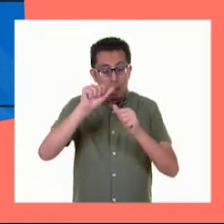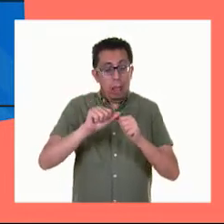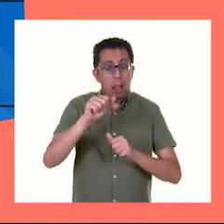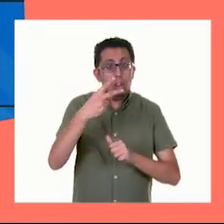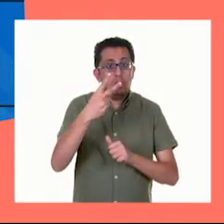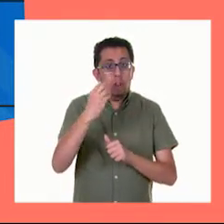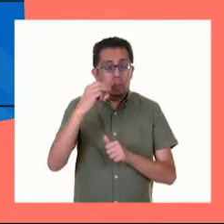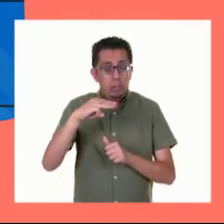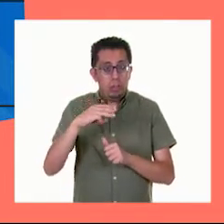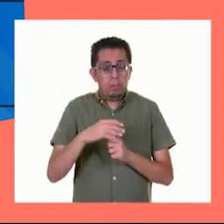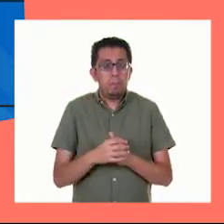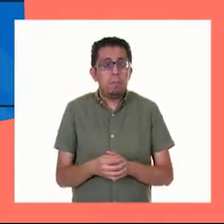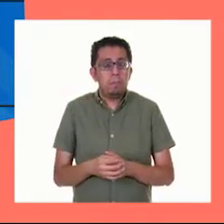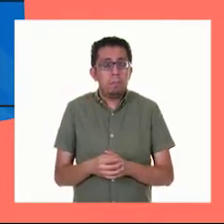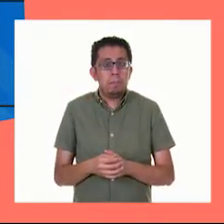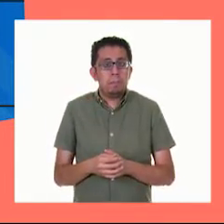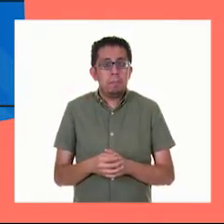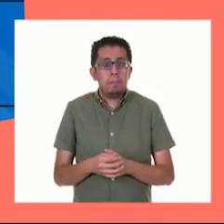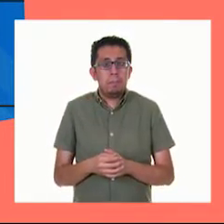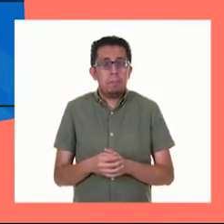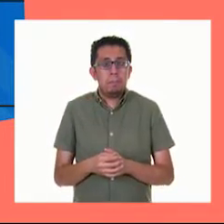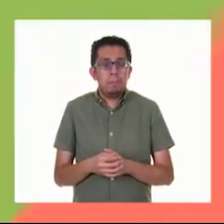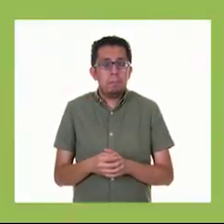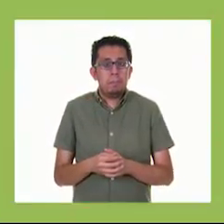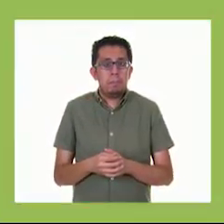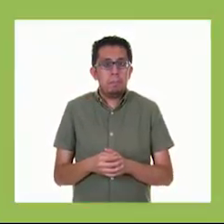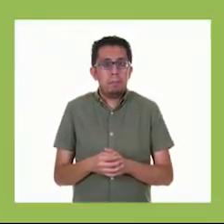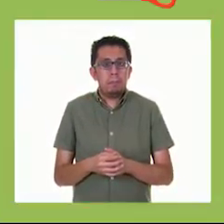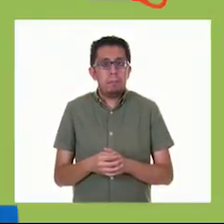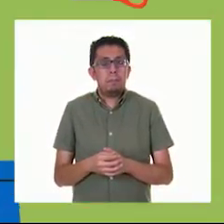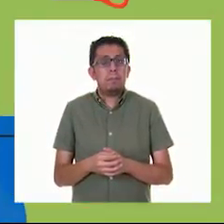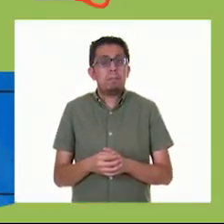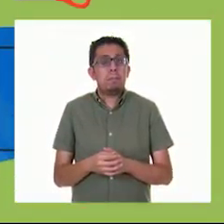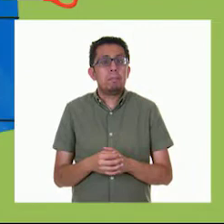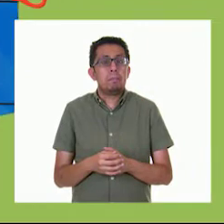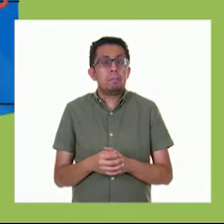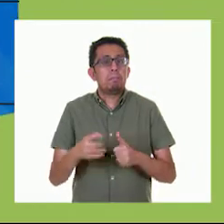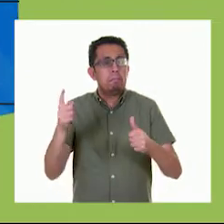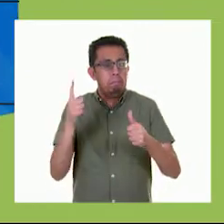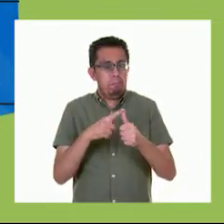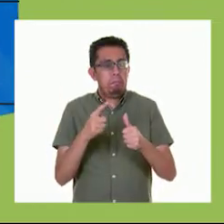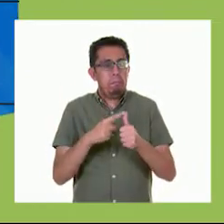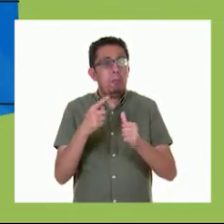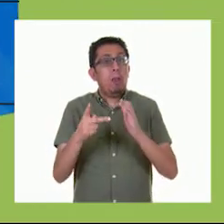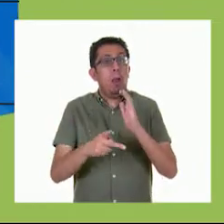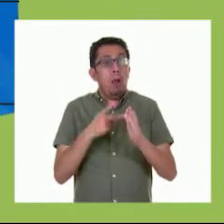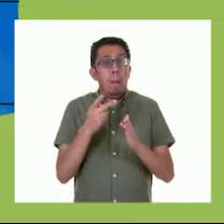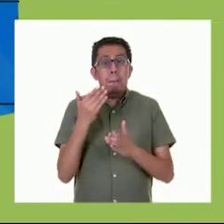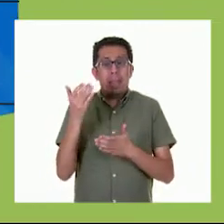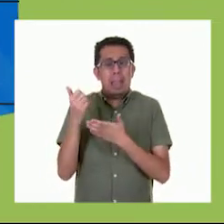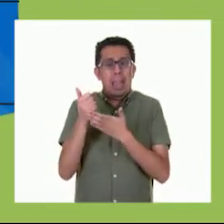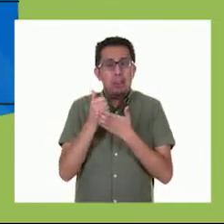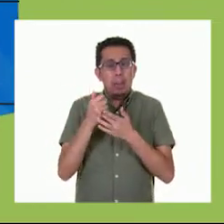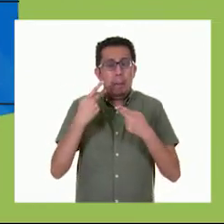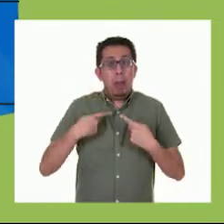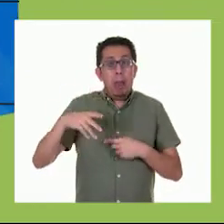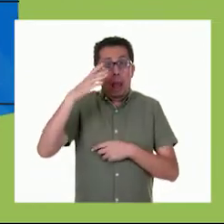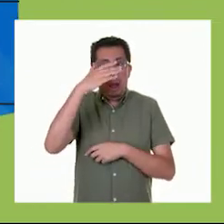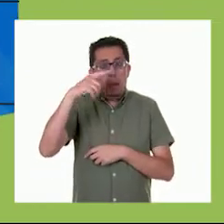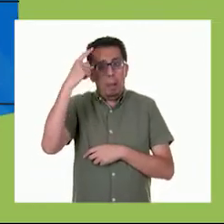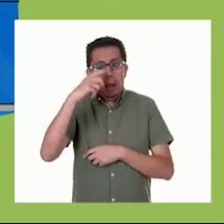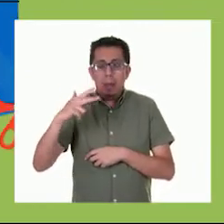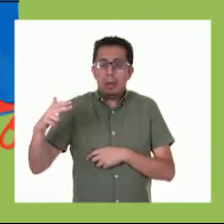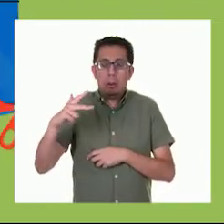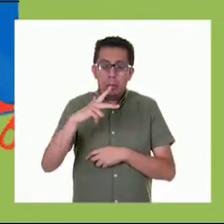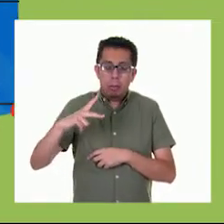2 centímetros de alto arriba y abajo. 6. Nuevamente pide ayuda a un adulto para recortar